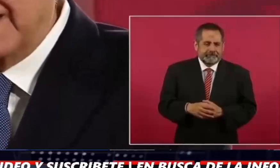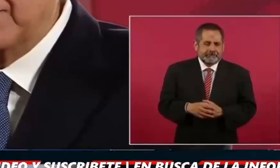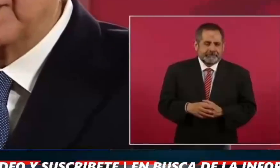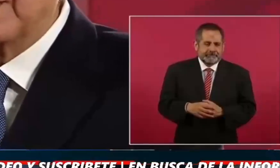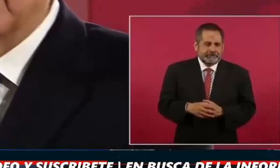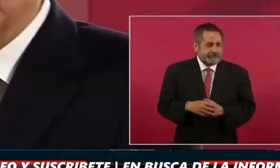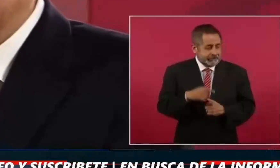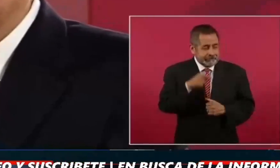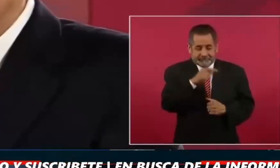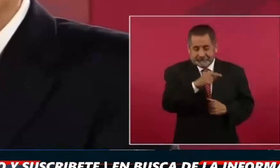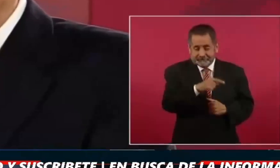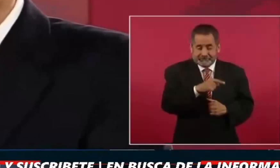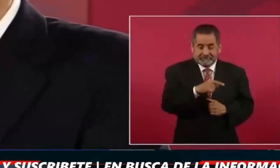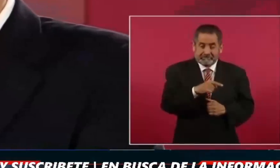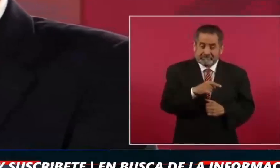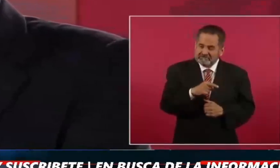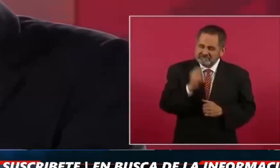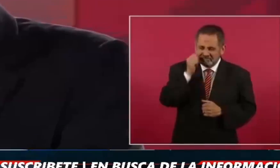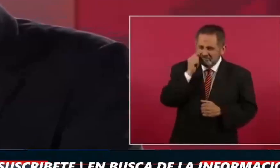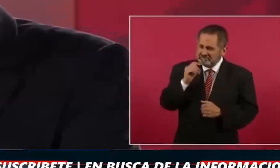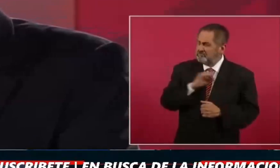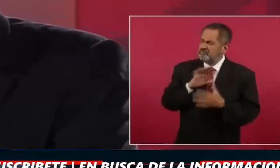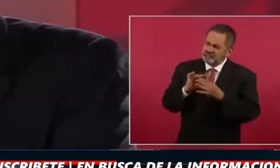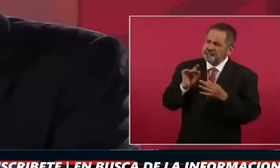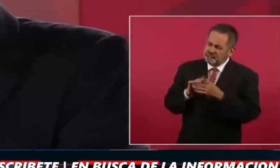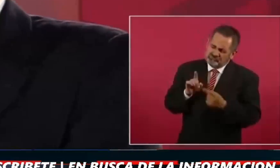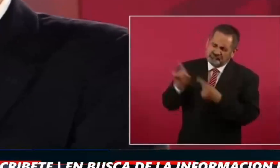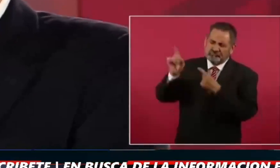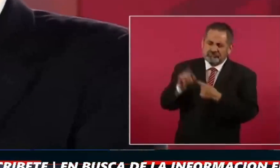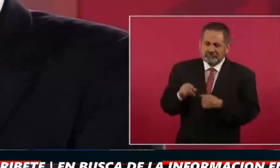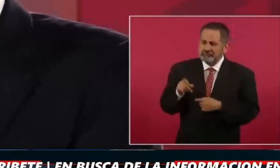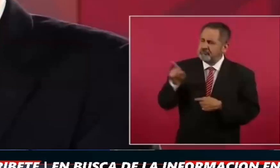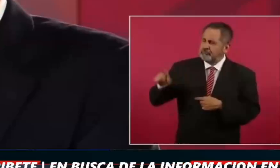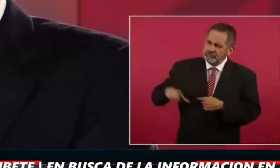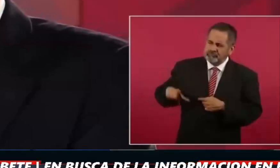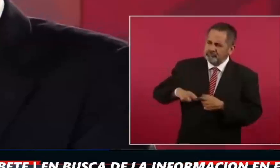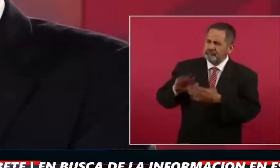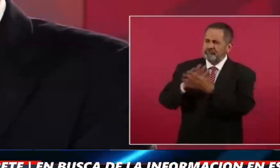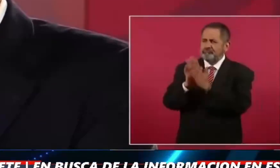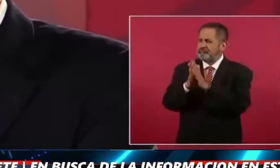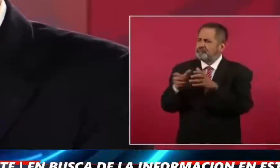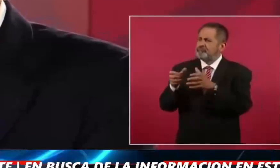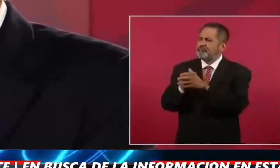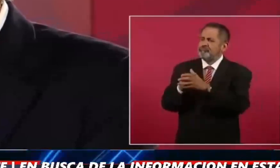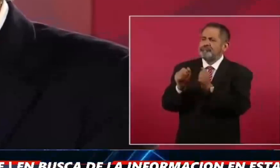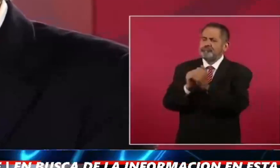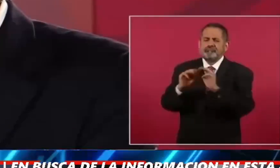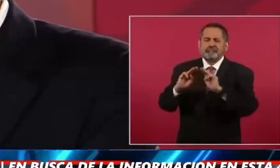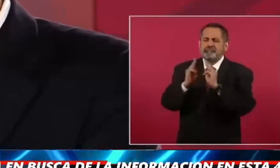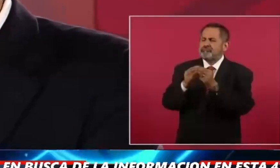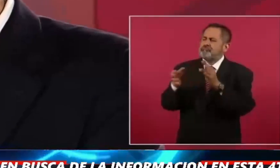se atreve a sostener de que el gobierno tiene vínculos con